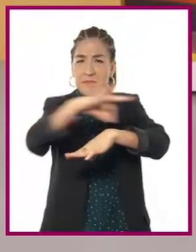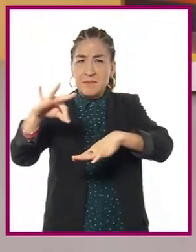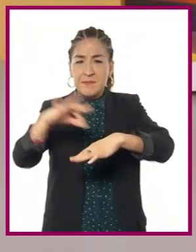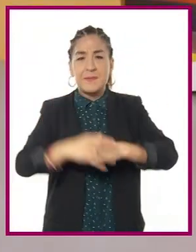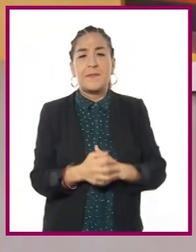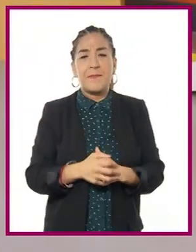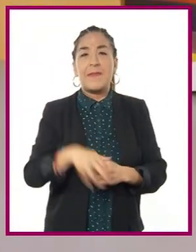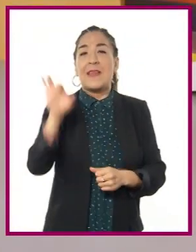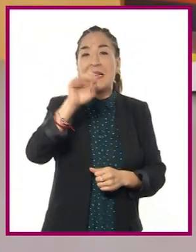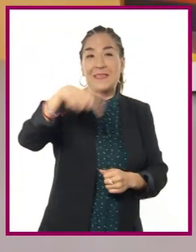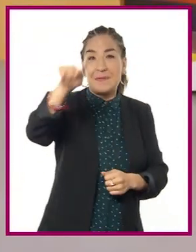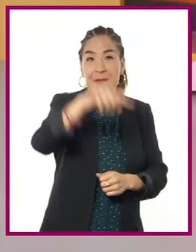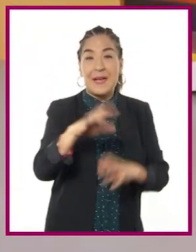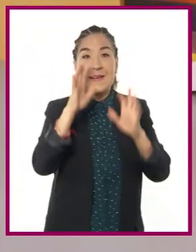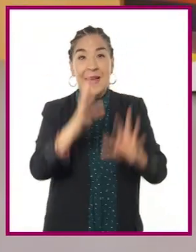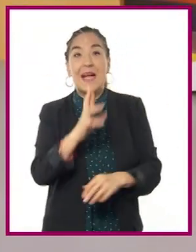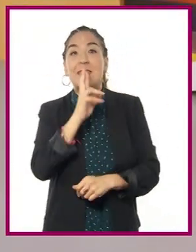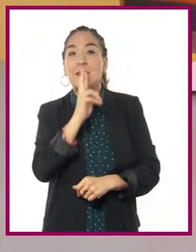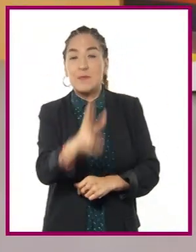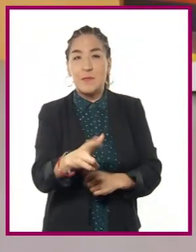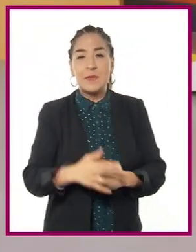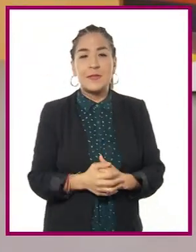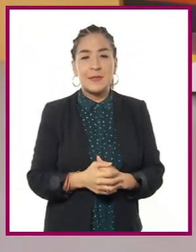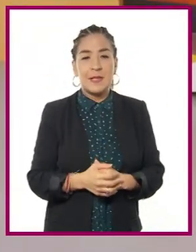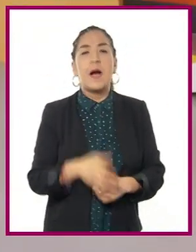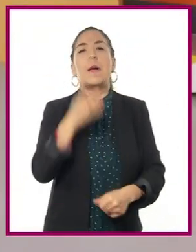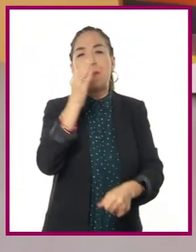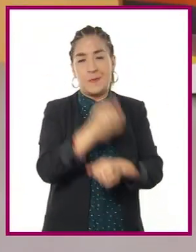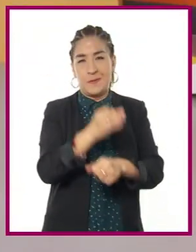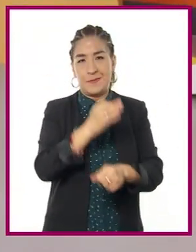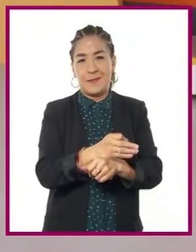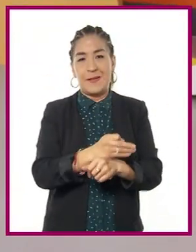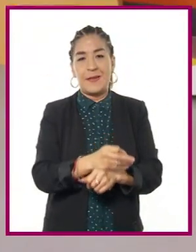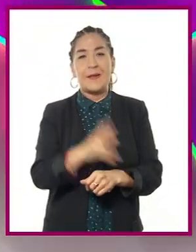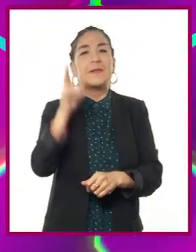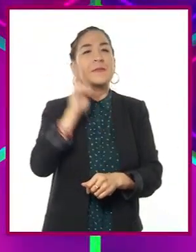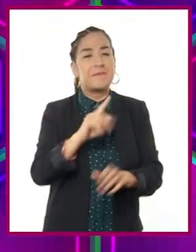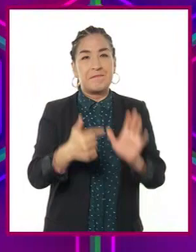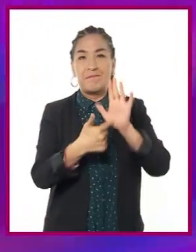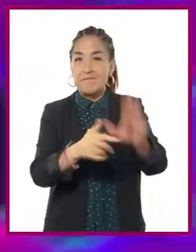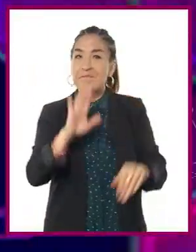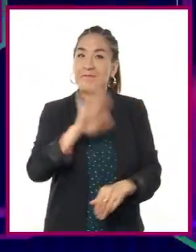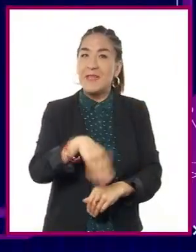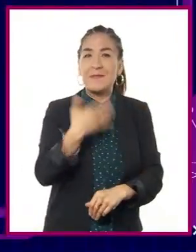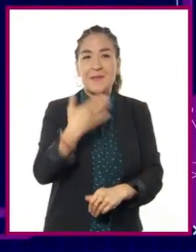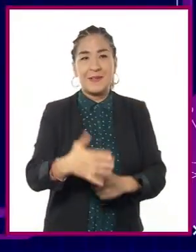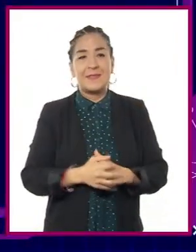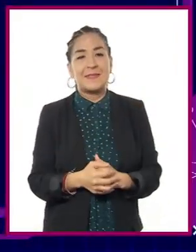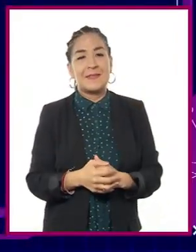Si en casa ya tienen sus respuestas, las verificaremos a continuación.